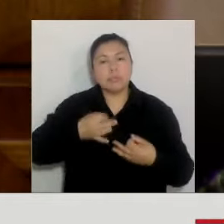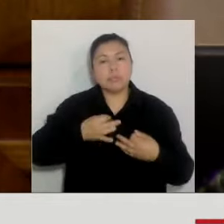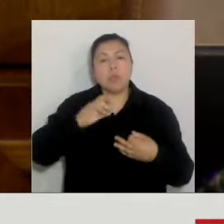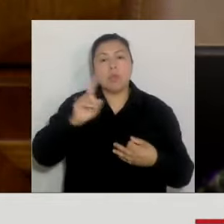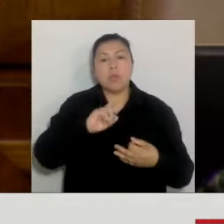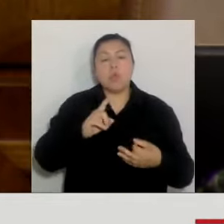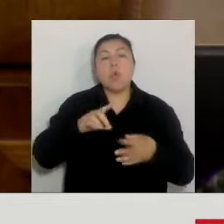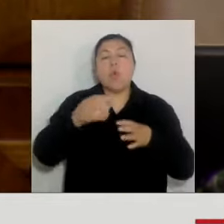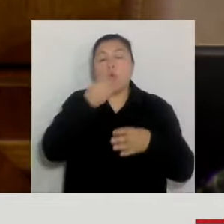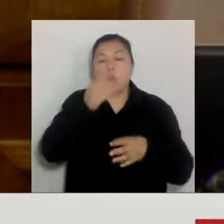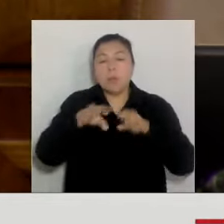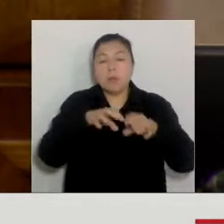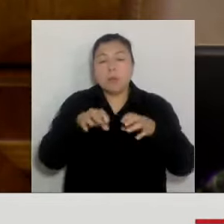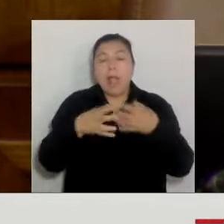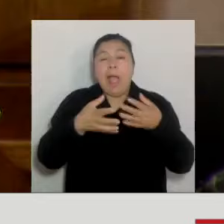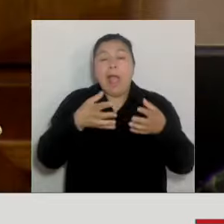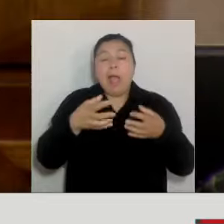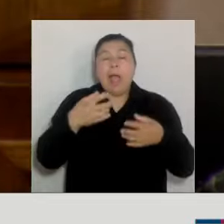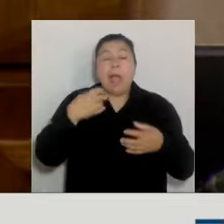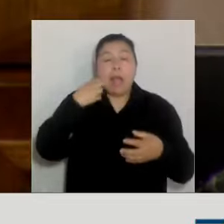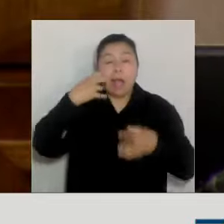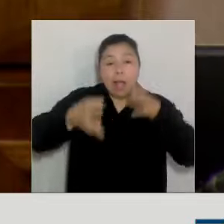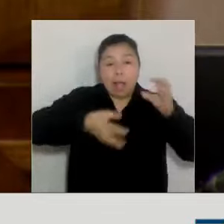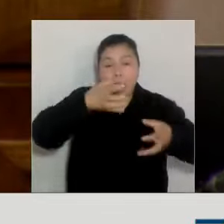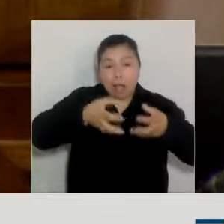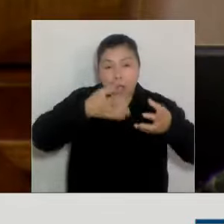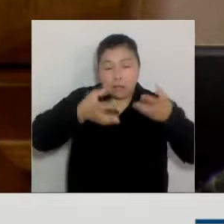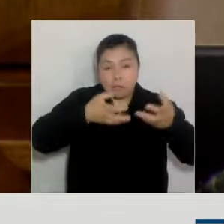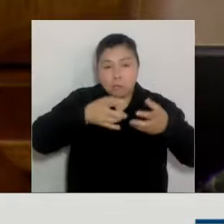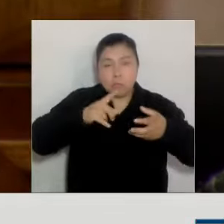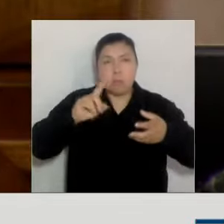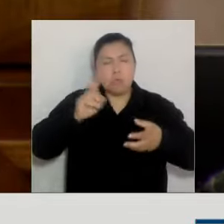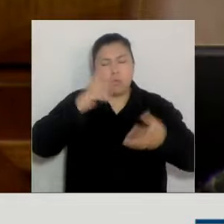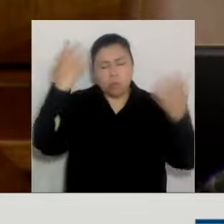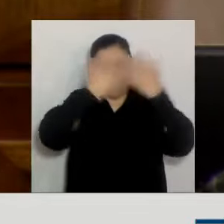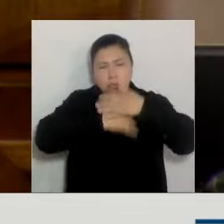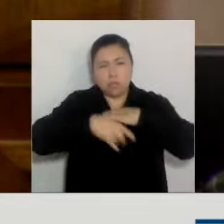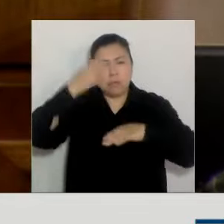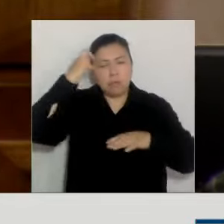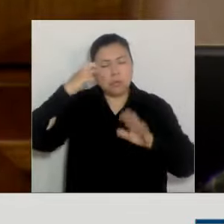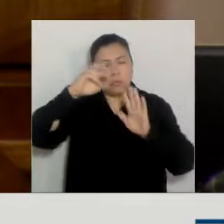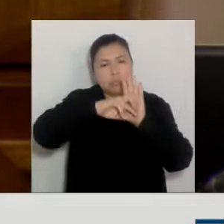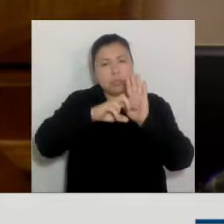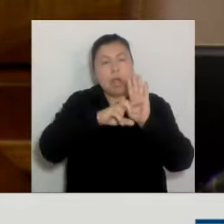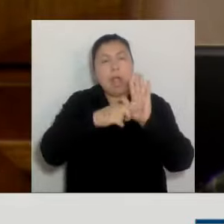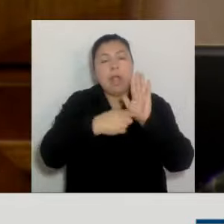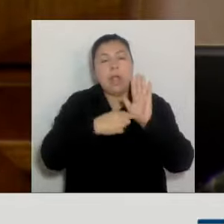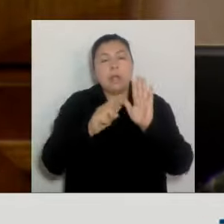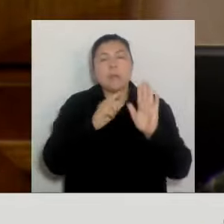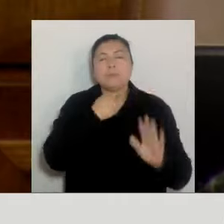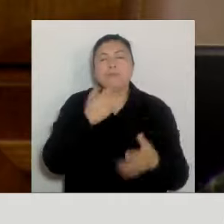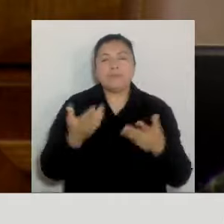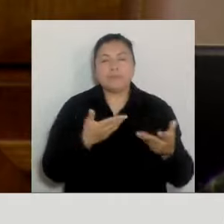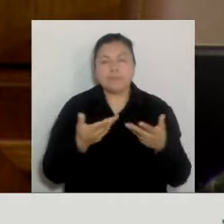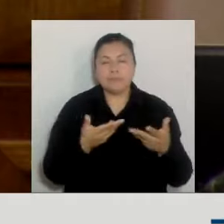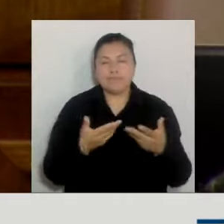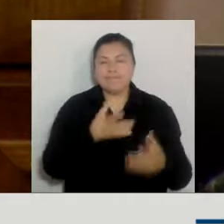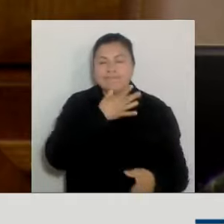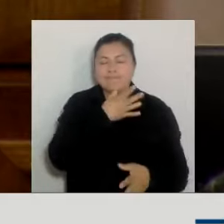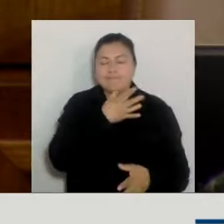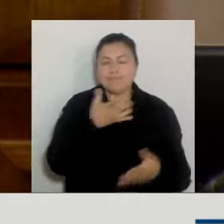productos de origen animal por lo tanto no se confunden este proyecto me da la sensación que ratos tiende a querer eh No sé